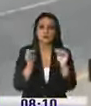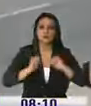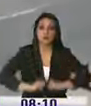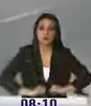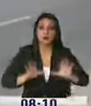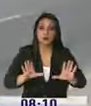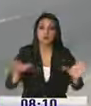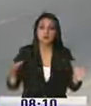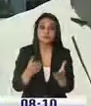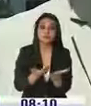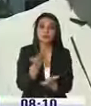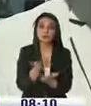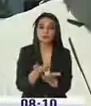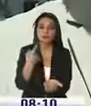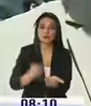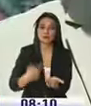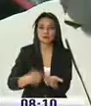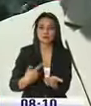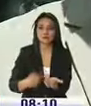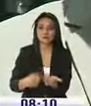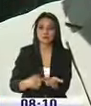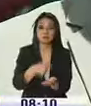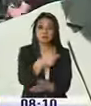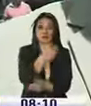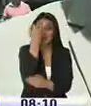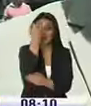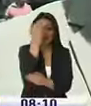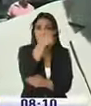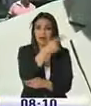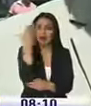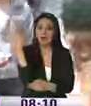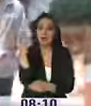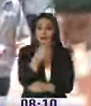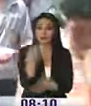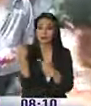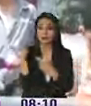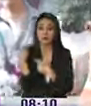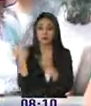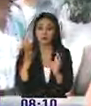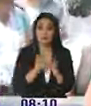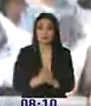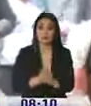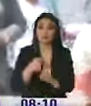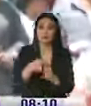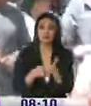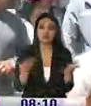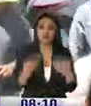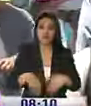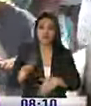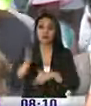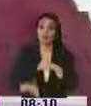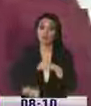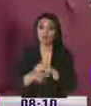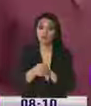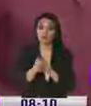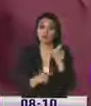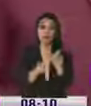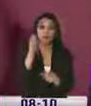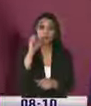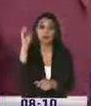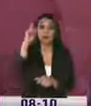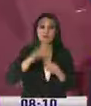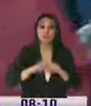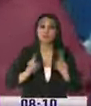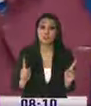así analizar la propuesta. Fue iniciativa del alcalde en base de sus competencias. El mes se cumplió y la ciudadanía tiene opiniones